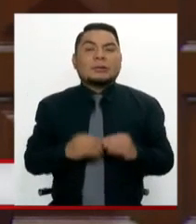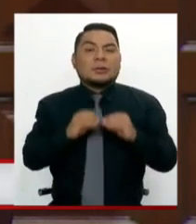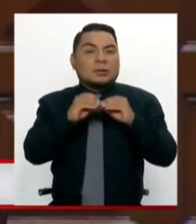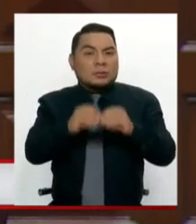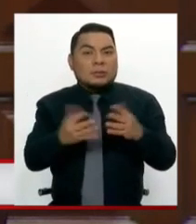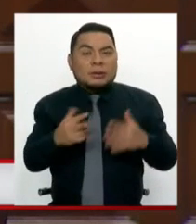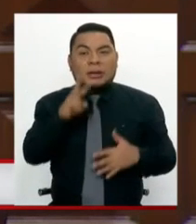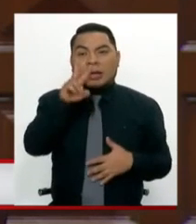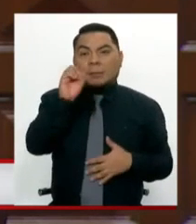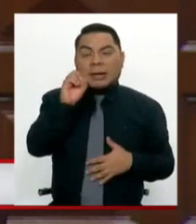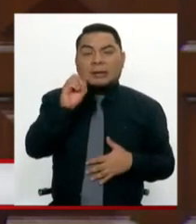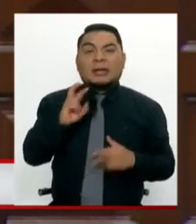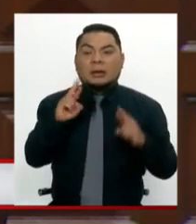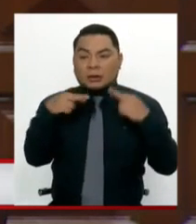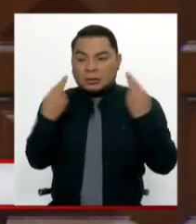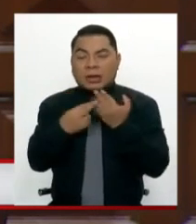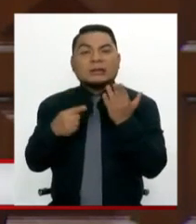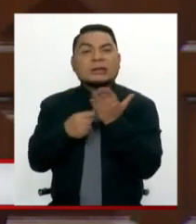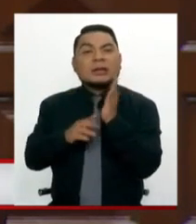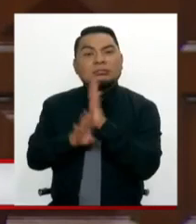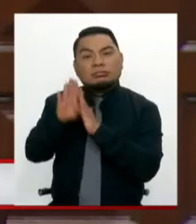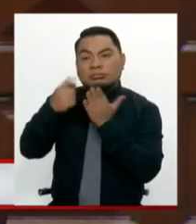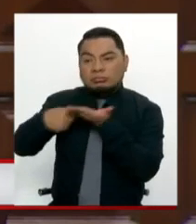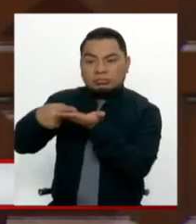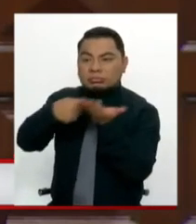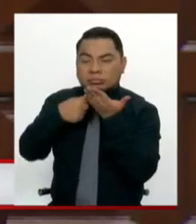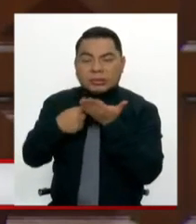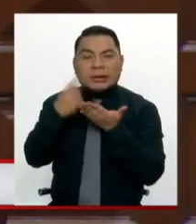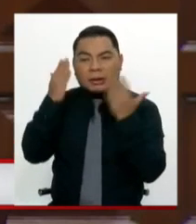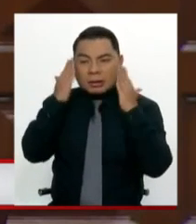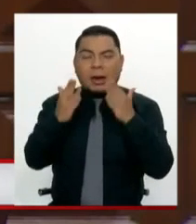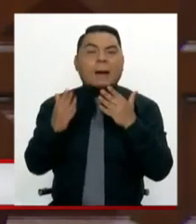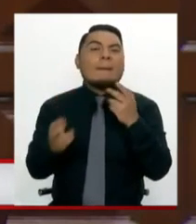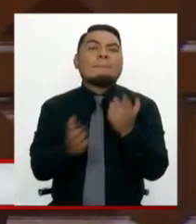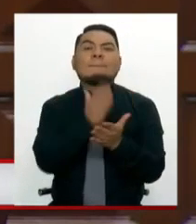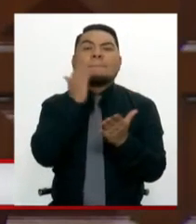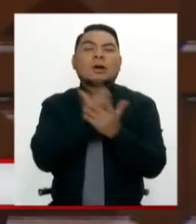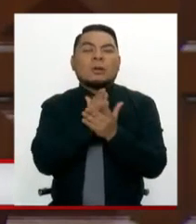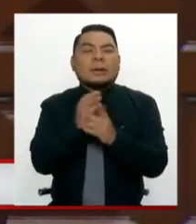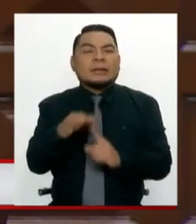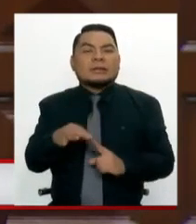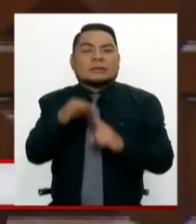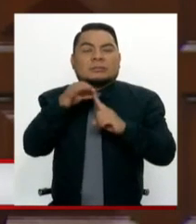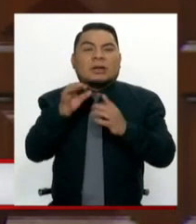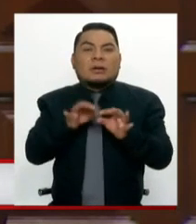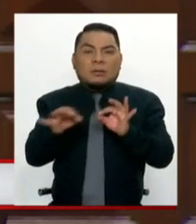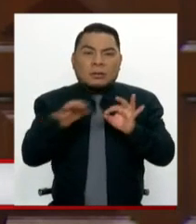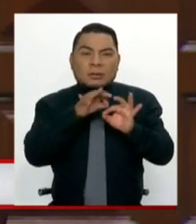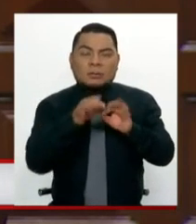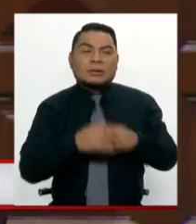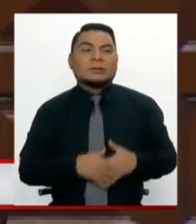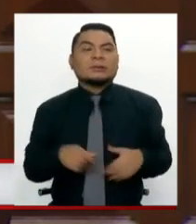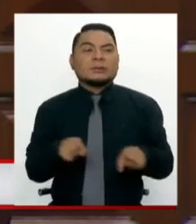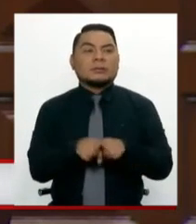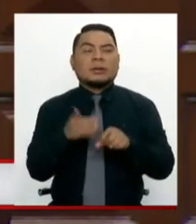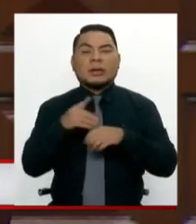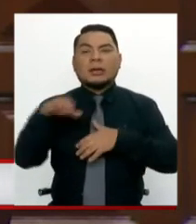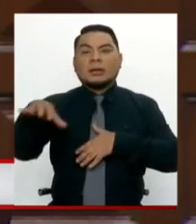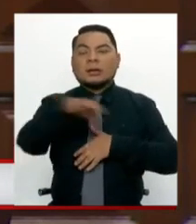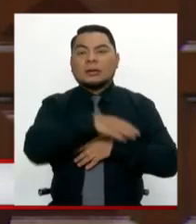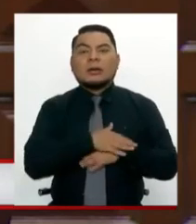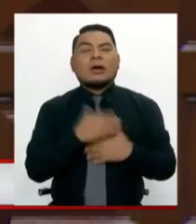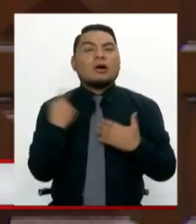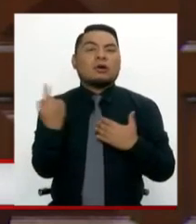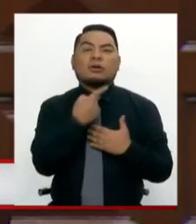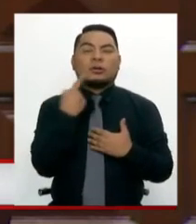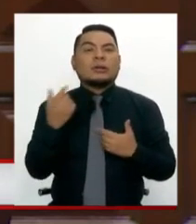constituido 20 mesas técnicas de desarrollo para abordar problemáticas específicas en provincias y distritos en los